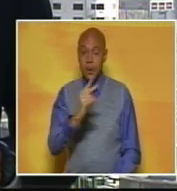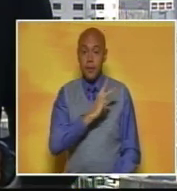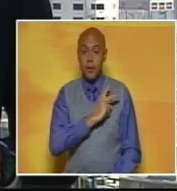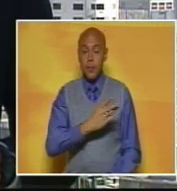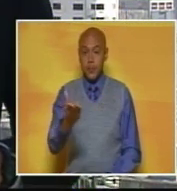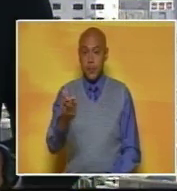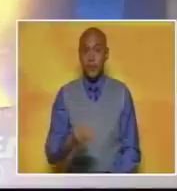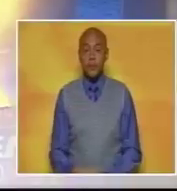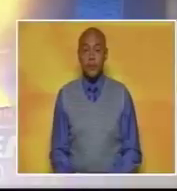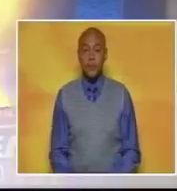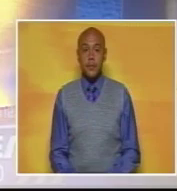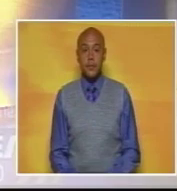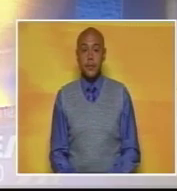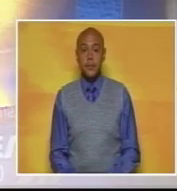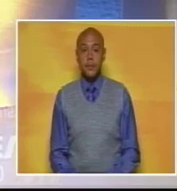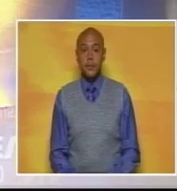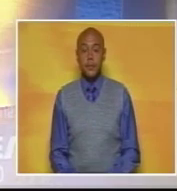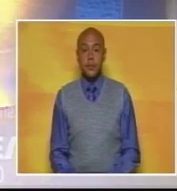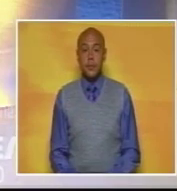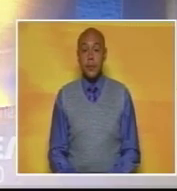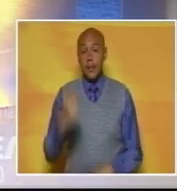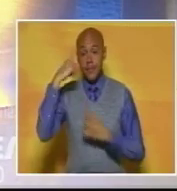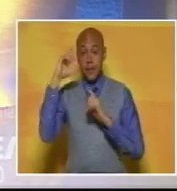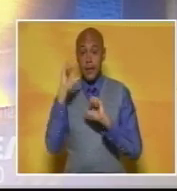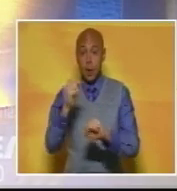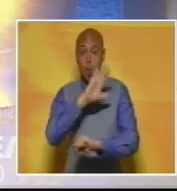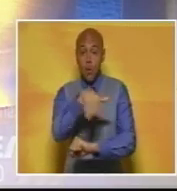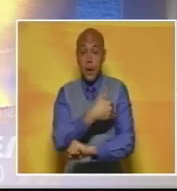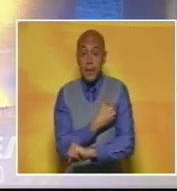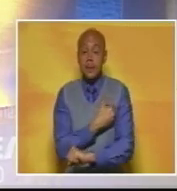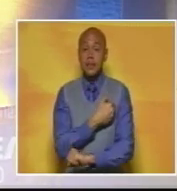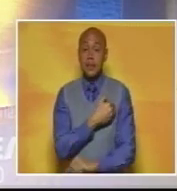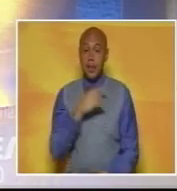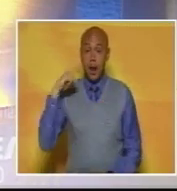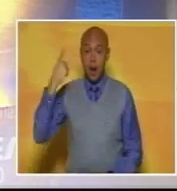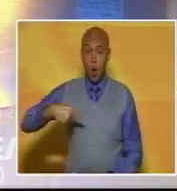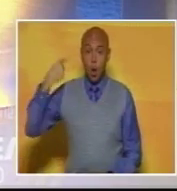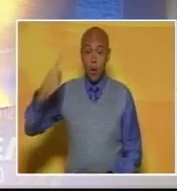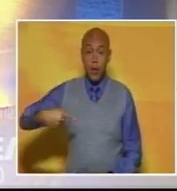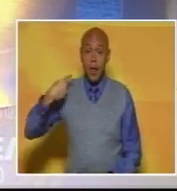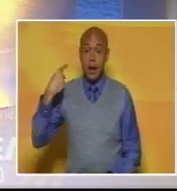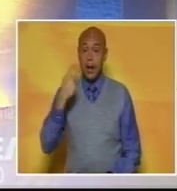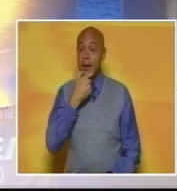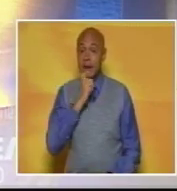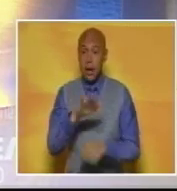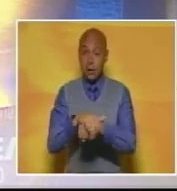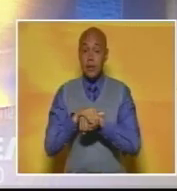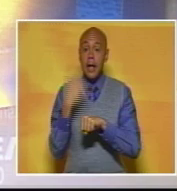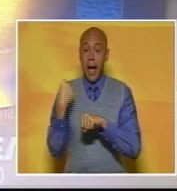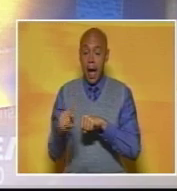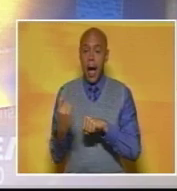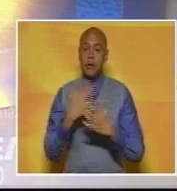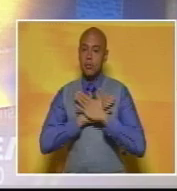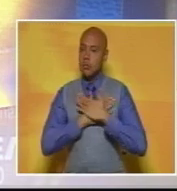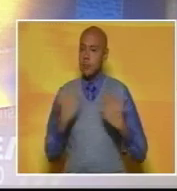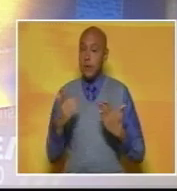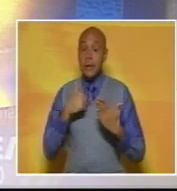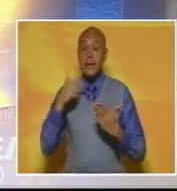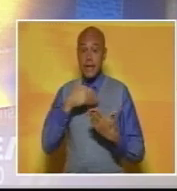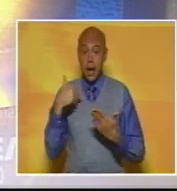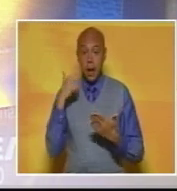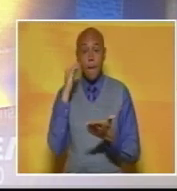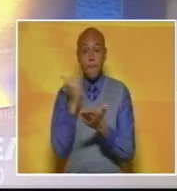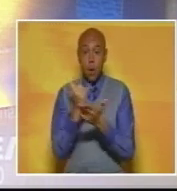Noticiero Venevisión. Científicos de la Universidad Imperial College de Londres ya se encuentran en disposición de probar